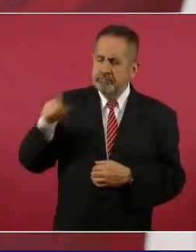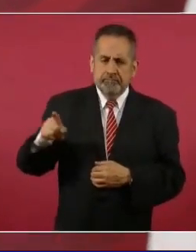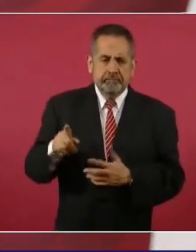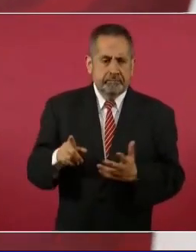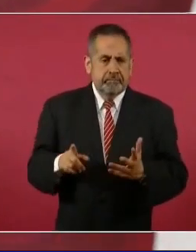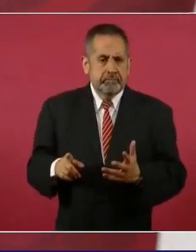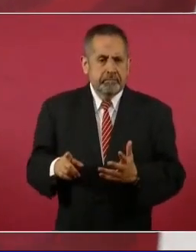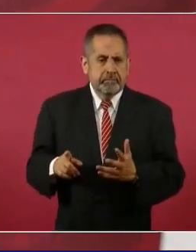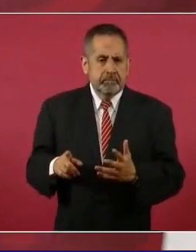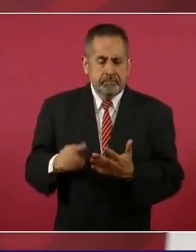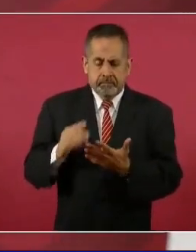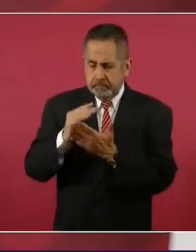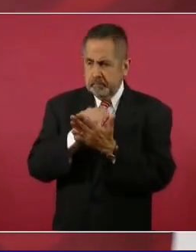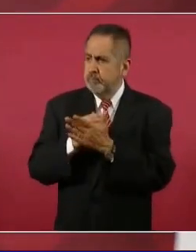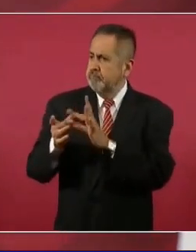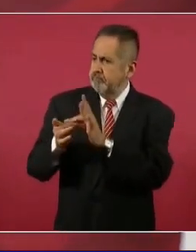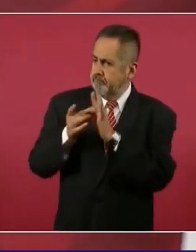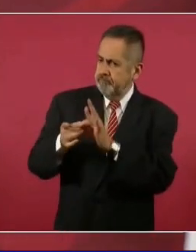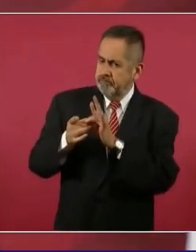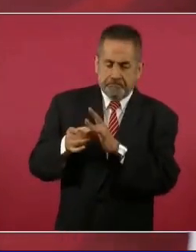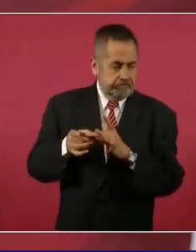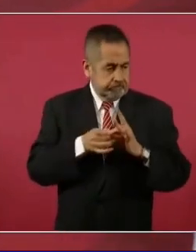de manera conjunta y cooperar